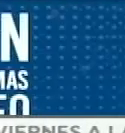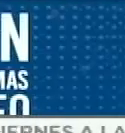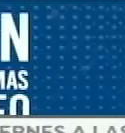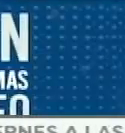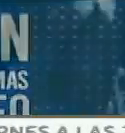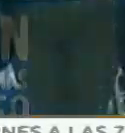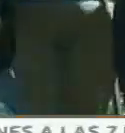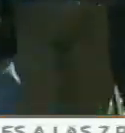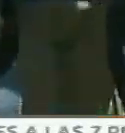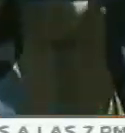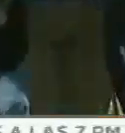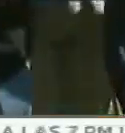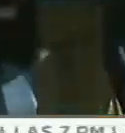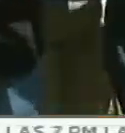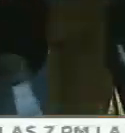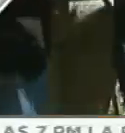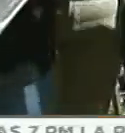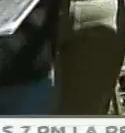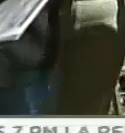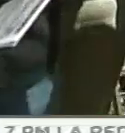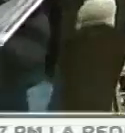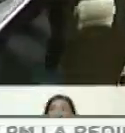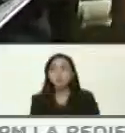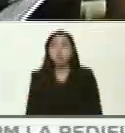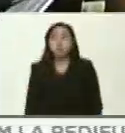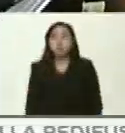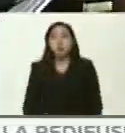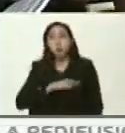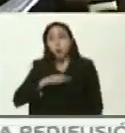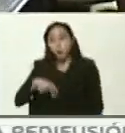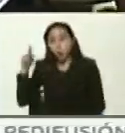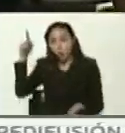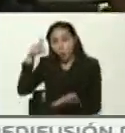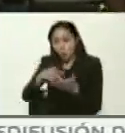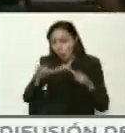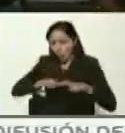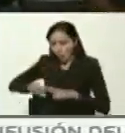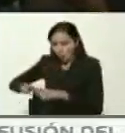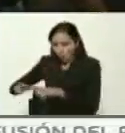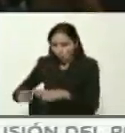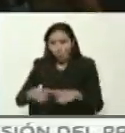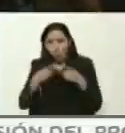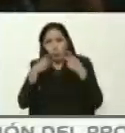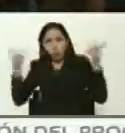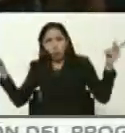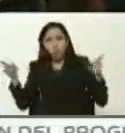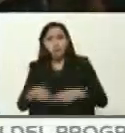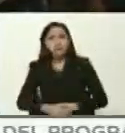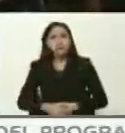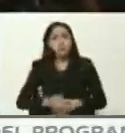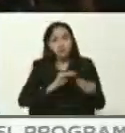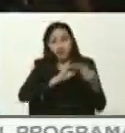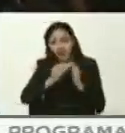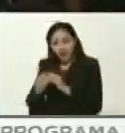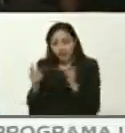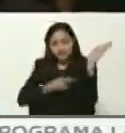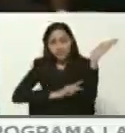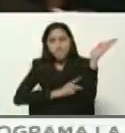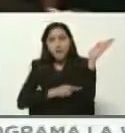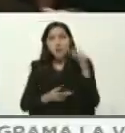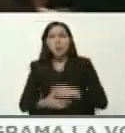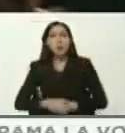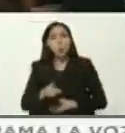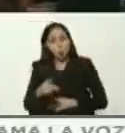Bueno, sí, presidente, aquí nos encontramos en este sector populoso de esta parroquia que bien